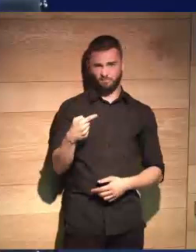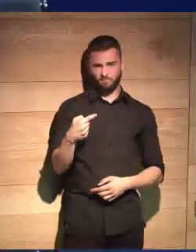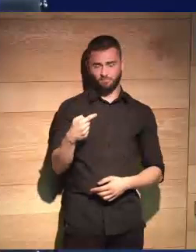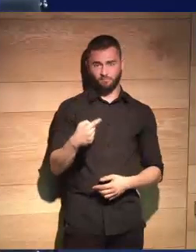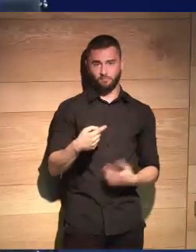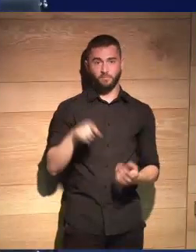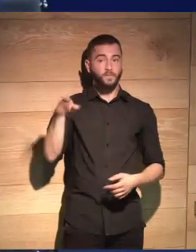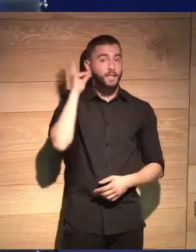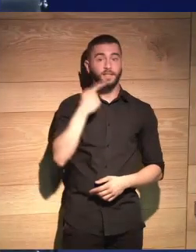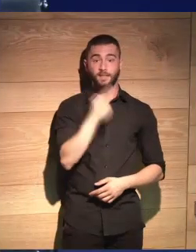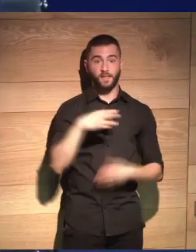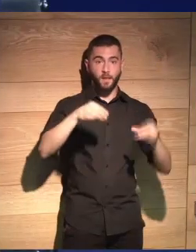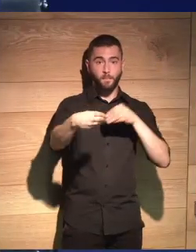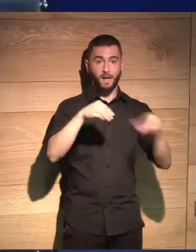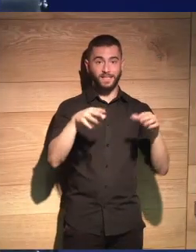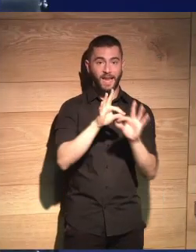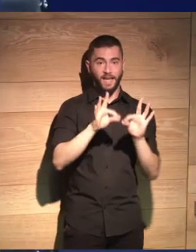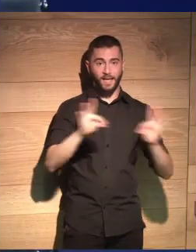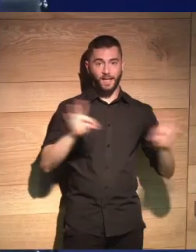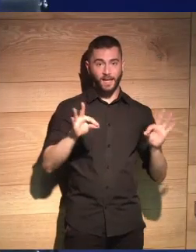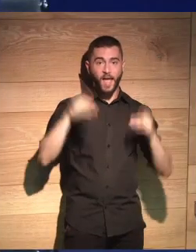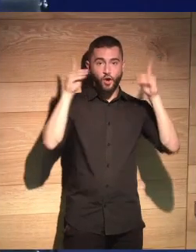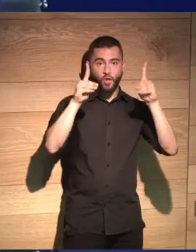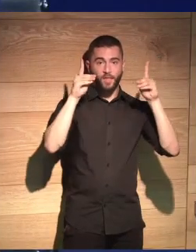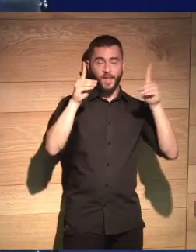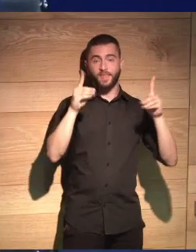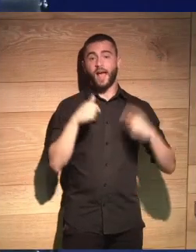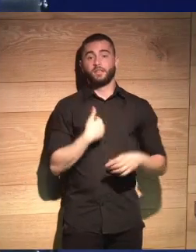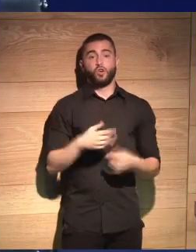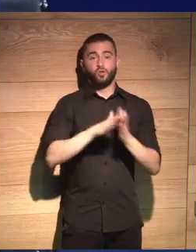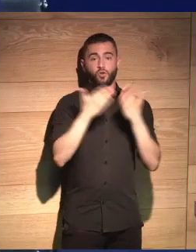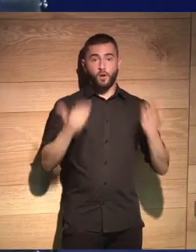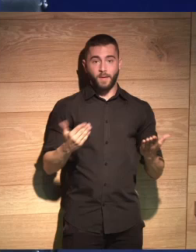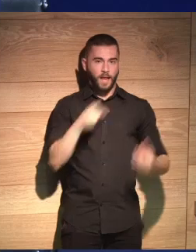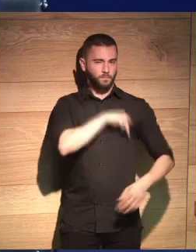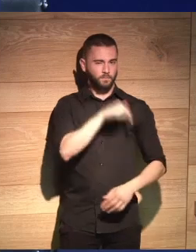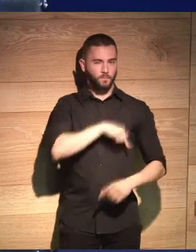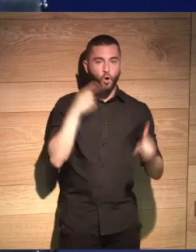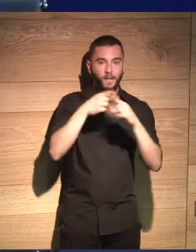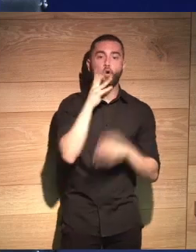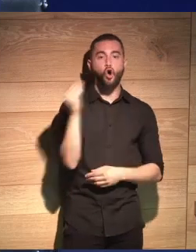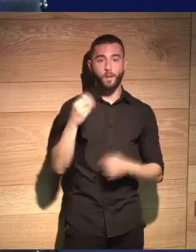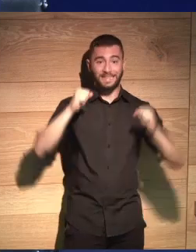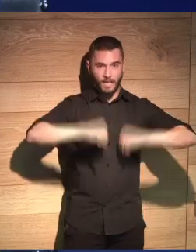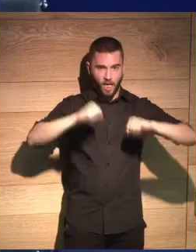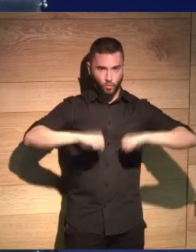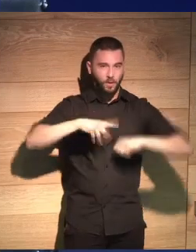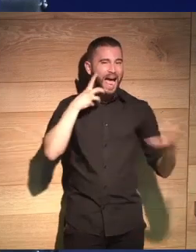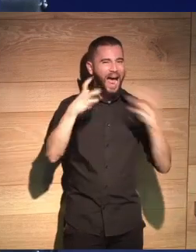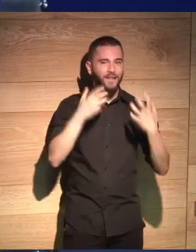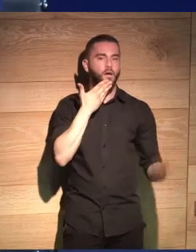ella dice, material ligero y didáctico, novelas moralistas para jóvenes adultos, arte aburrido en